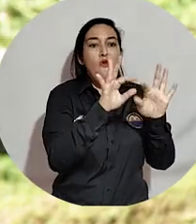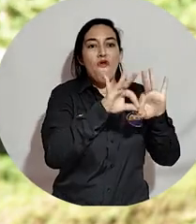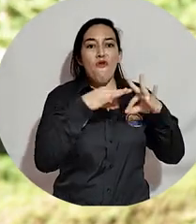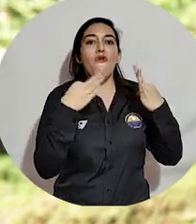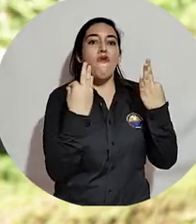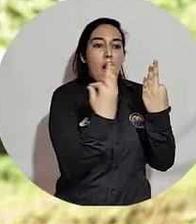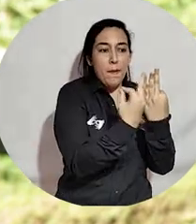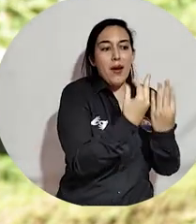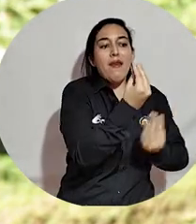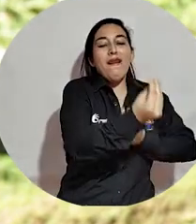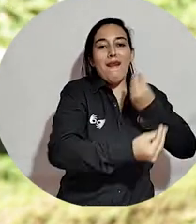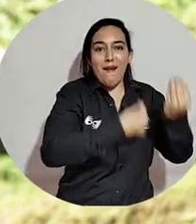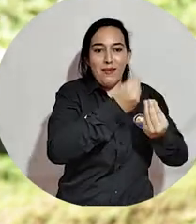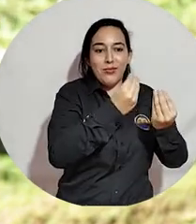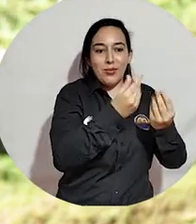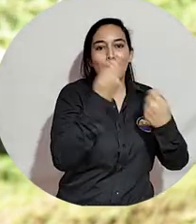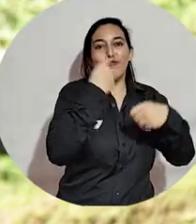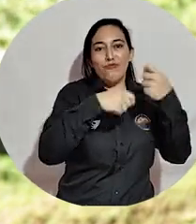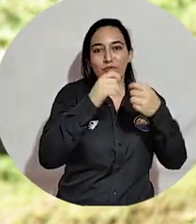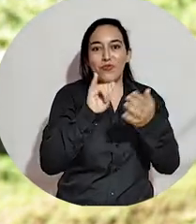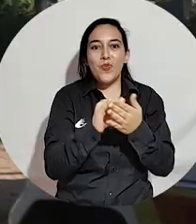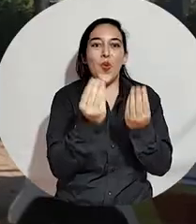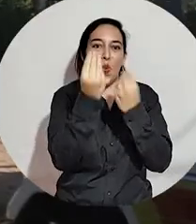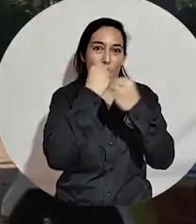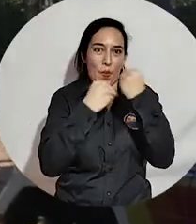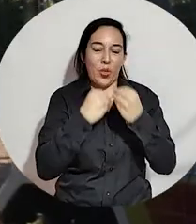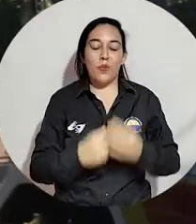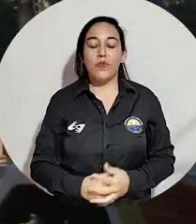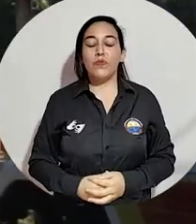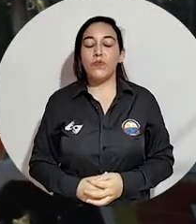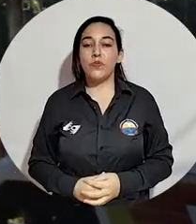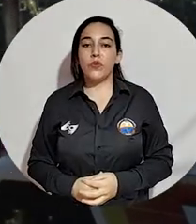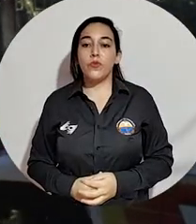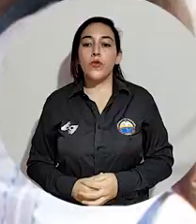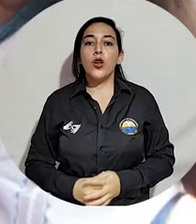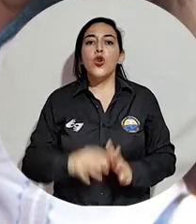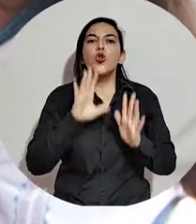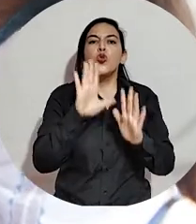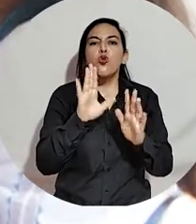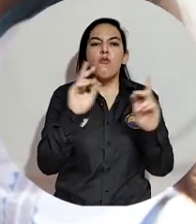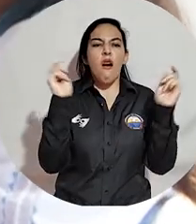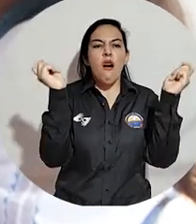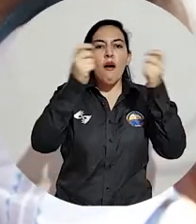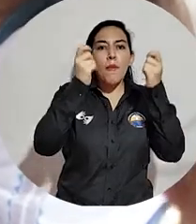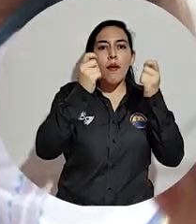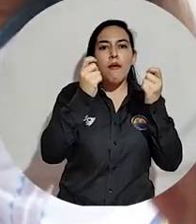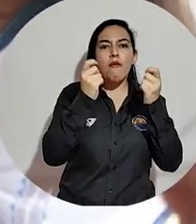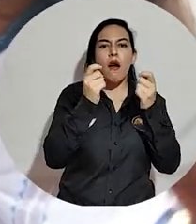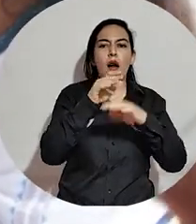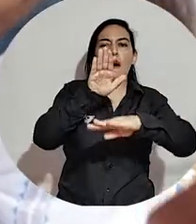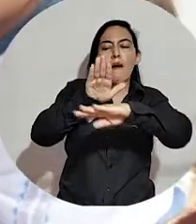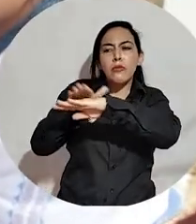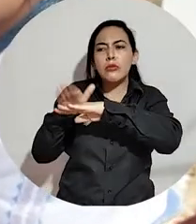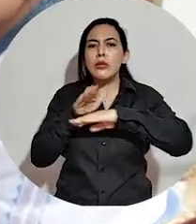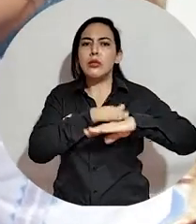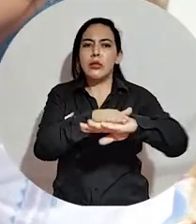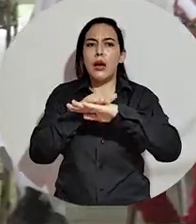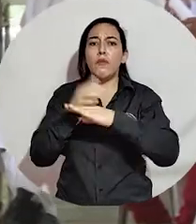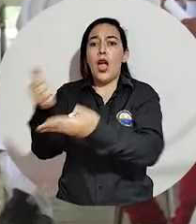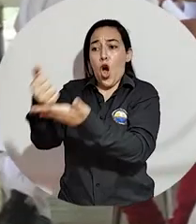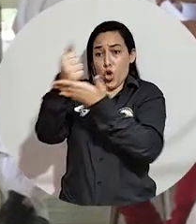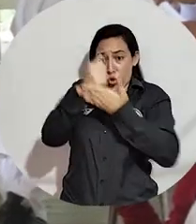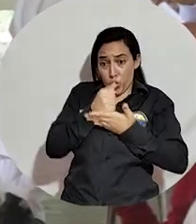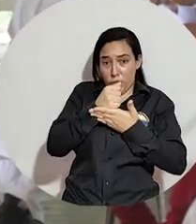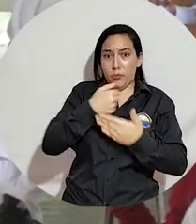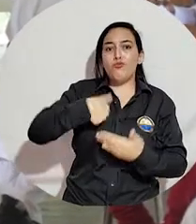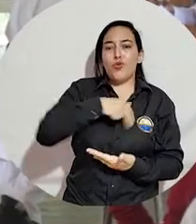que cotidianamente vive esta comunidad. La iniciativa se desarrolló mediante la campaña Ayúdanos a Ayudar, liderada